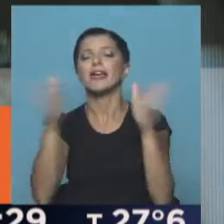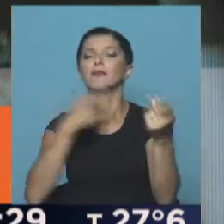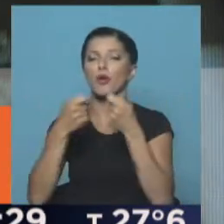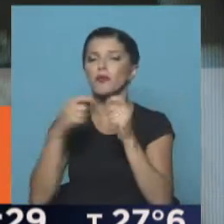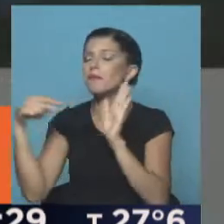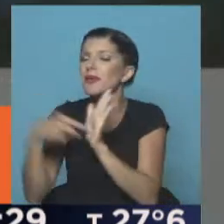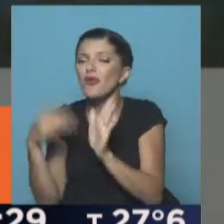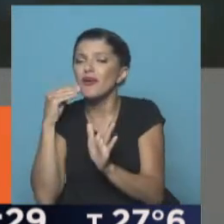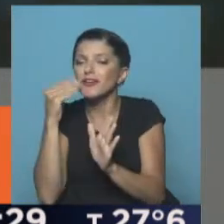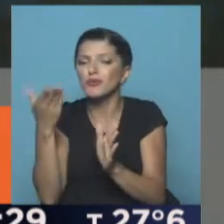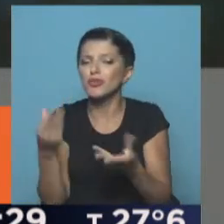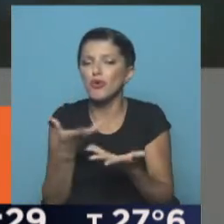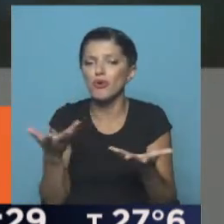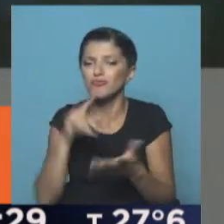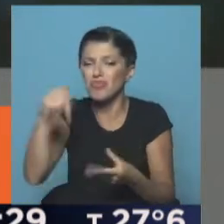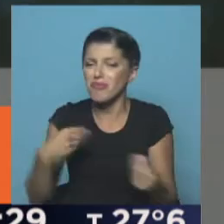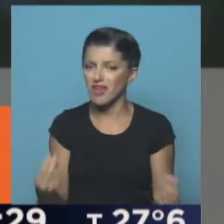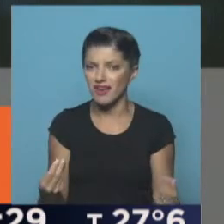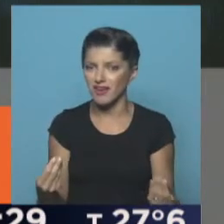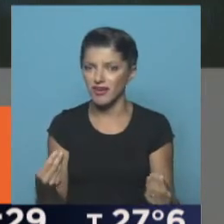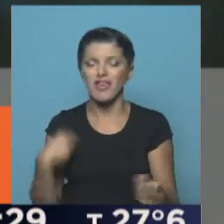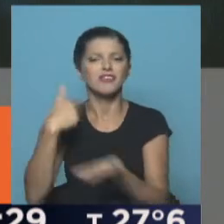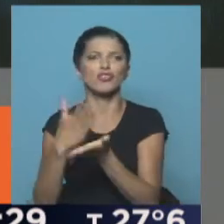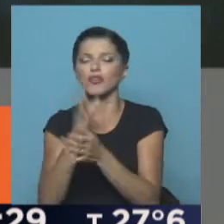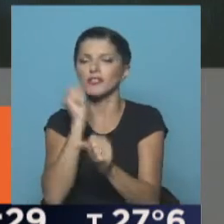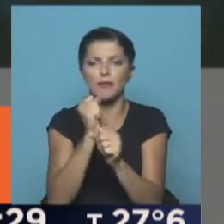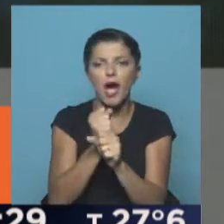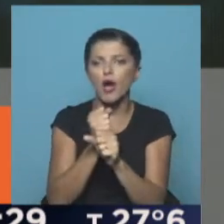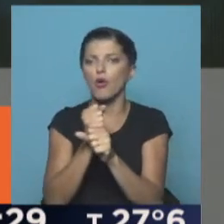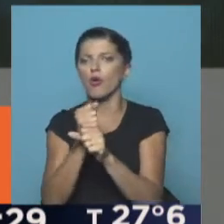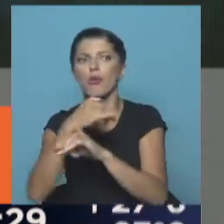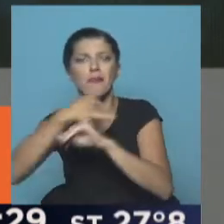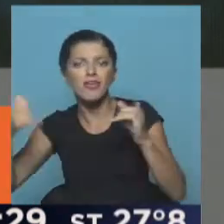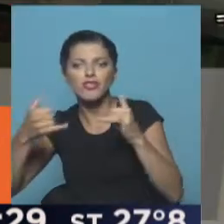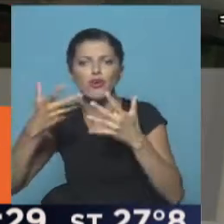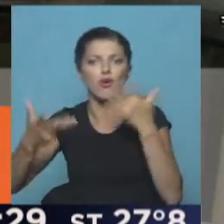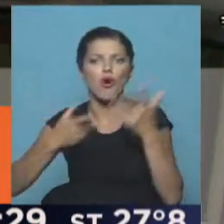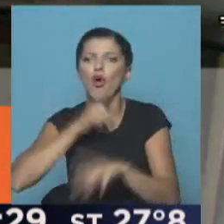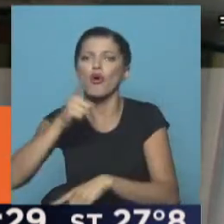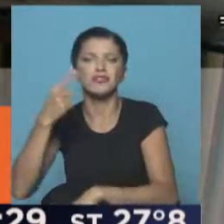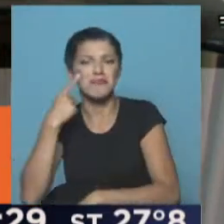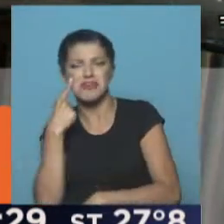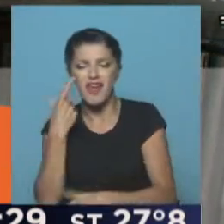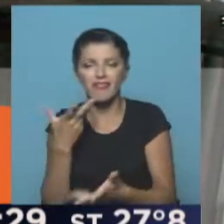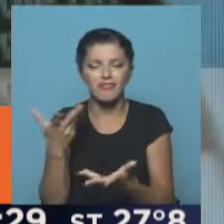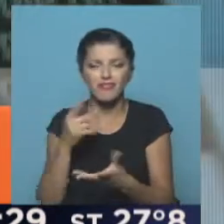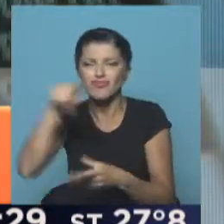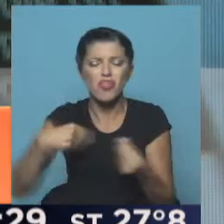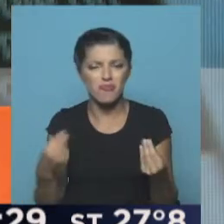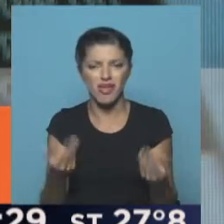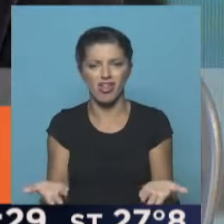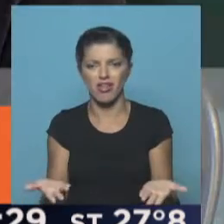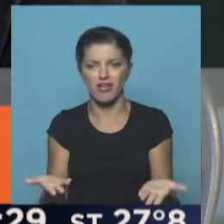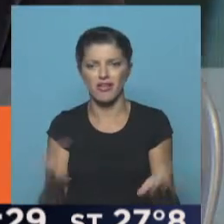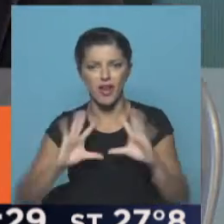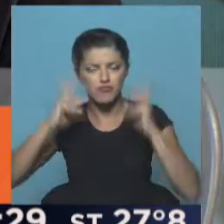Reino Unido, ¿de dónde proviene? ¿Que son sectores trabajadores, sectores medios, anti-inmigración? ¿De dónde viene el malestar?